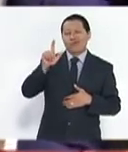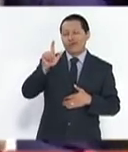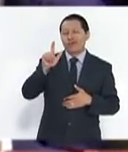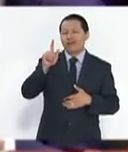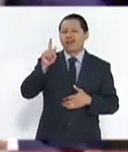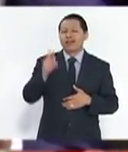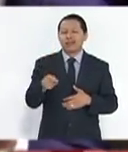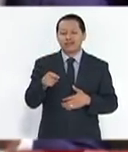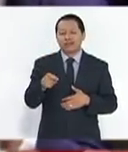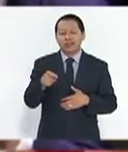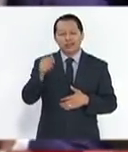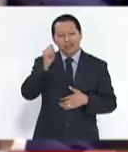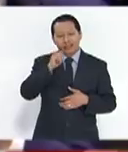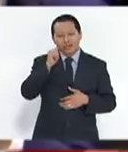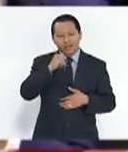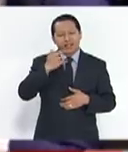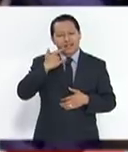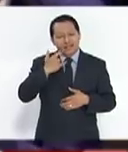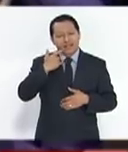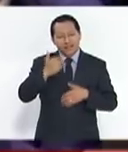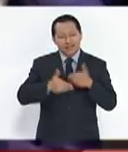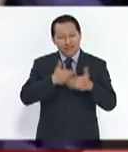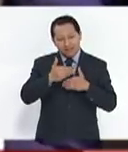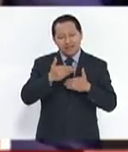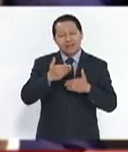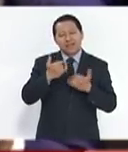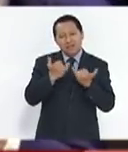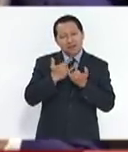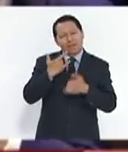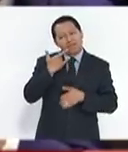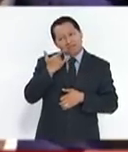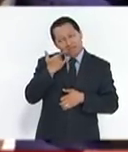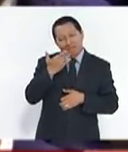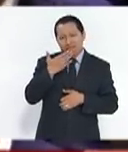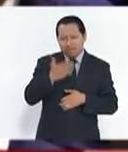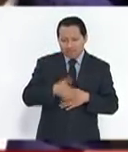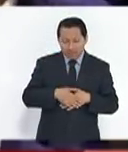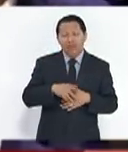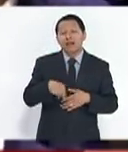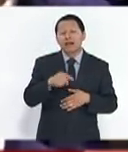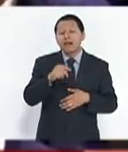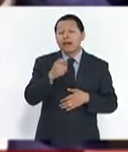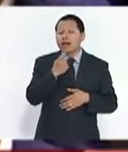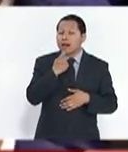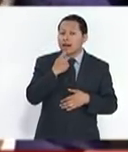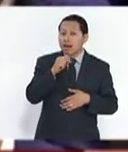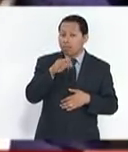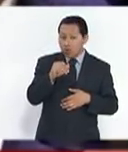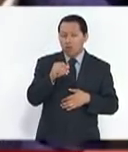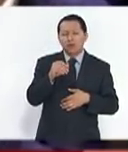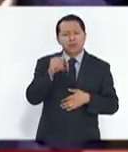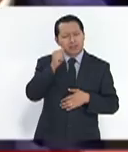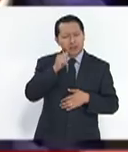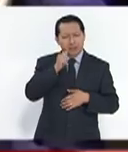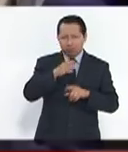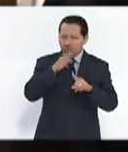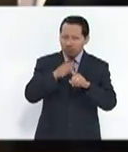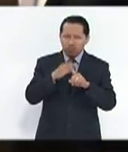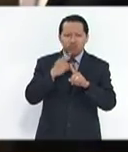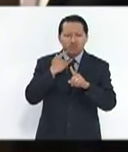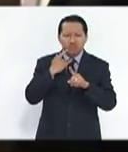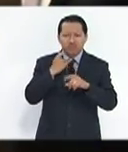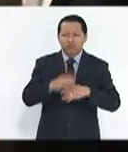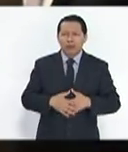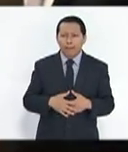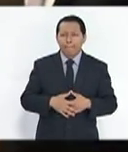es muy echado para adelante y es muy simpático también. Andrés Manuel es muy tenaz, muy perseverante. Qué